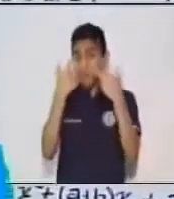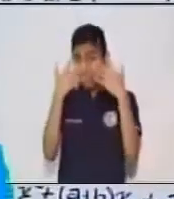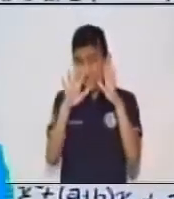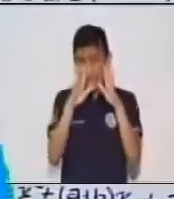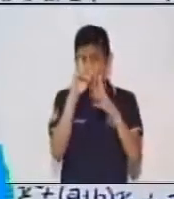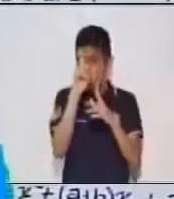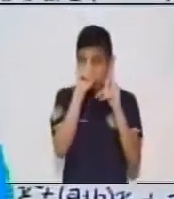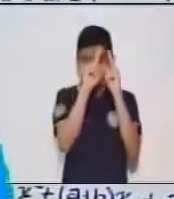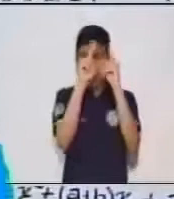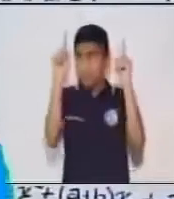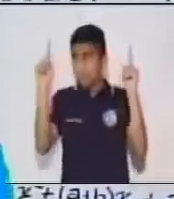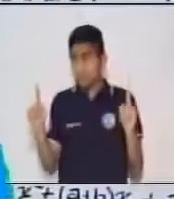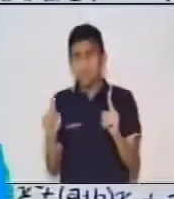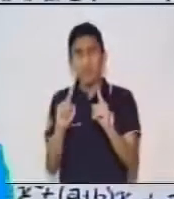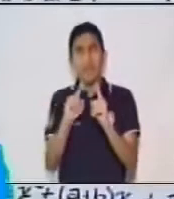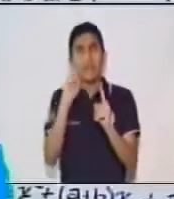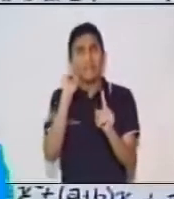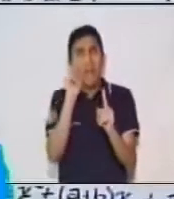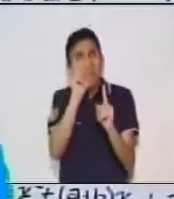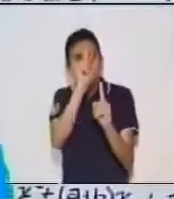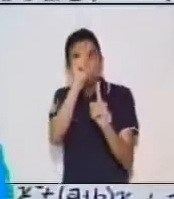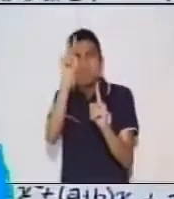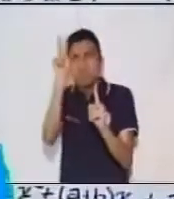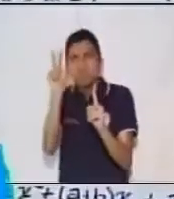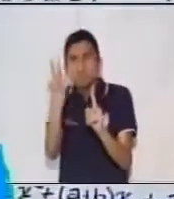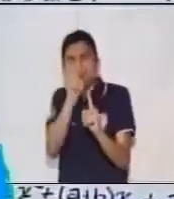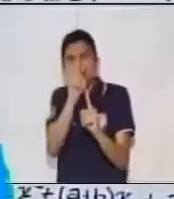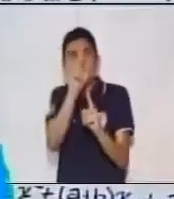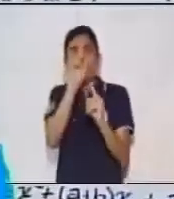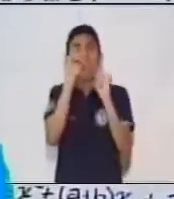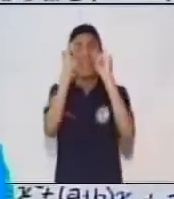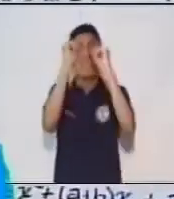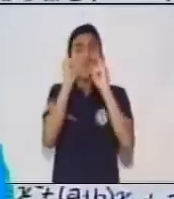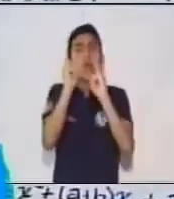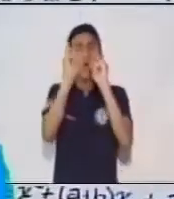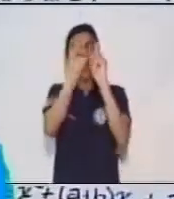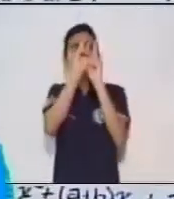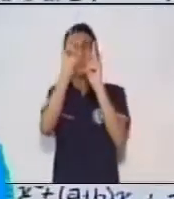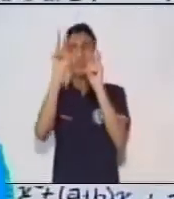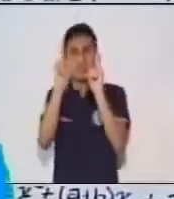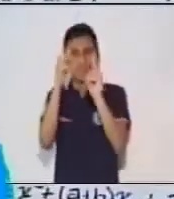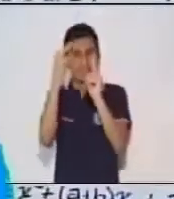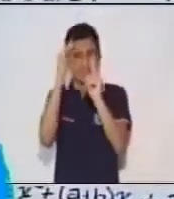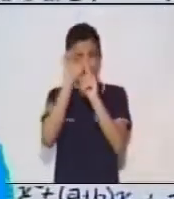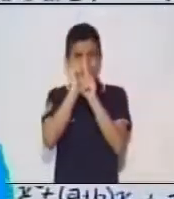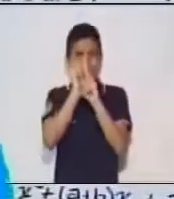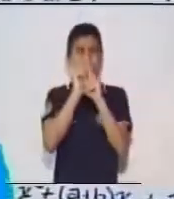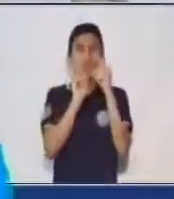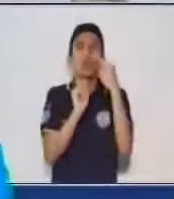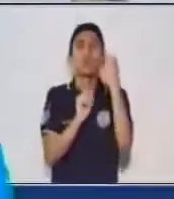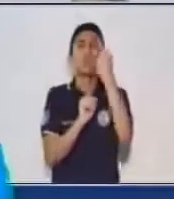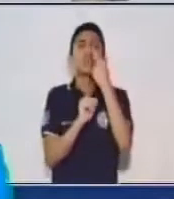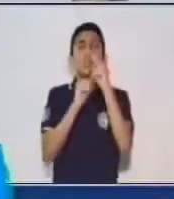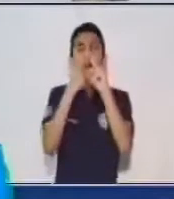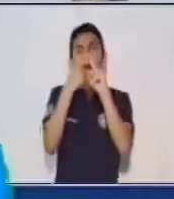solo rectángulo, veamos entonces acá en este dibujo, ¿ves? Se formó un solo rectángulo con todas las